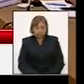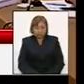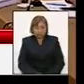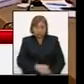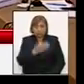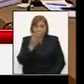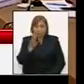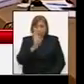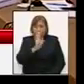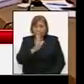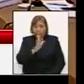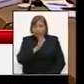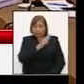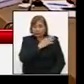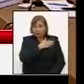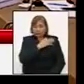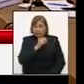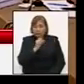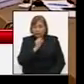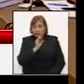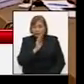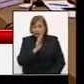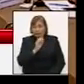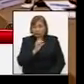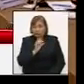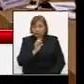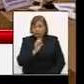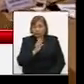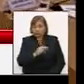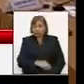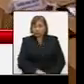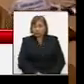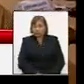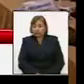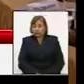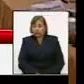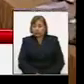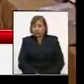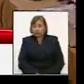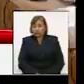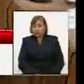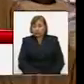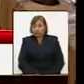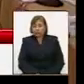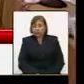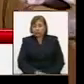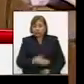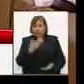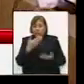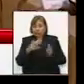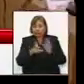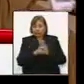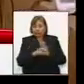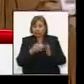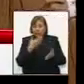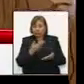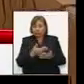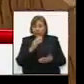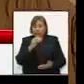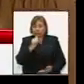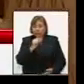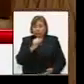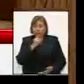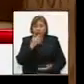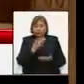Señor, de su general, prende el botón. Ok. Su general de ley, por favor, comandante Castro. Ya.